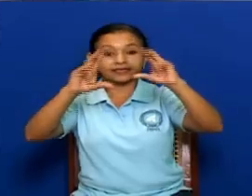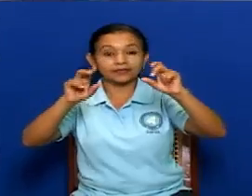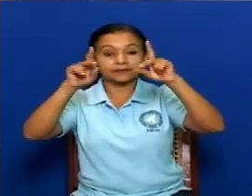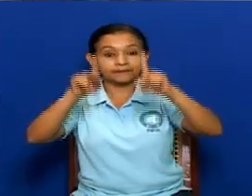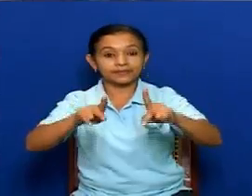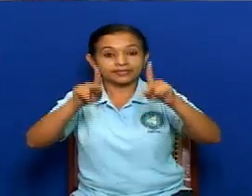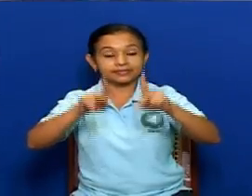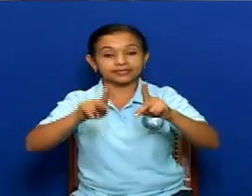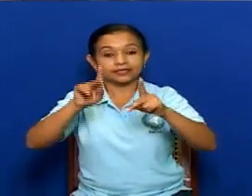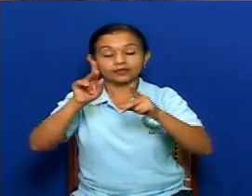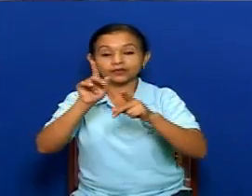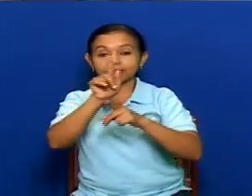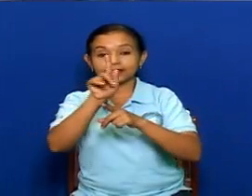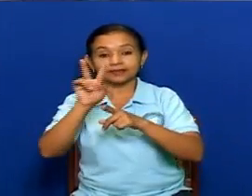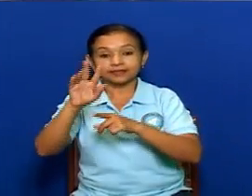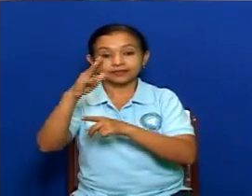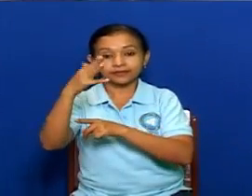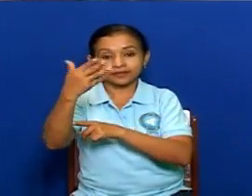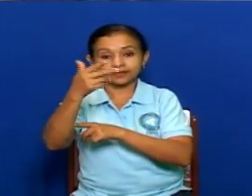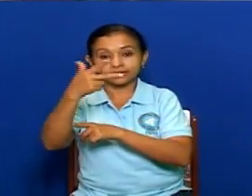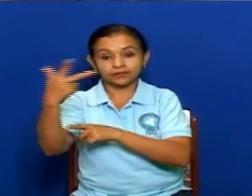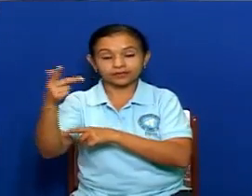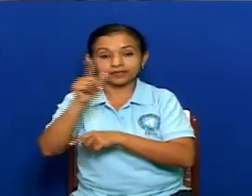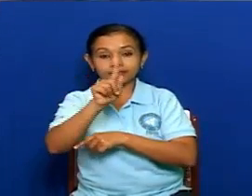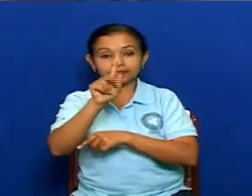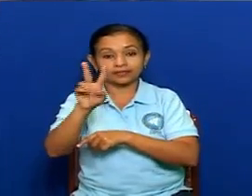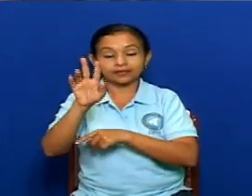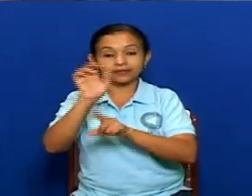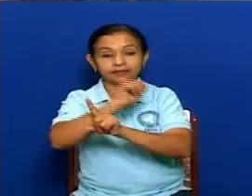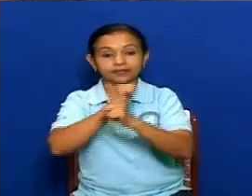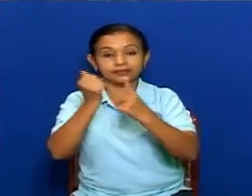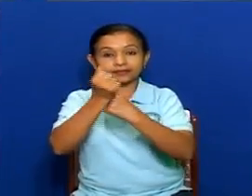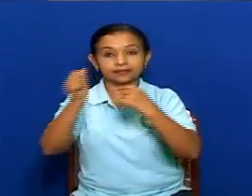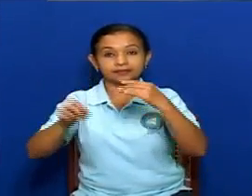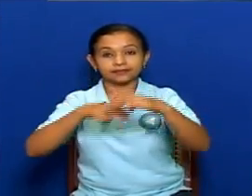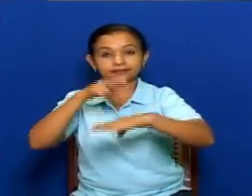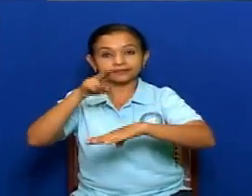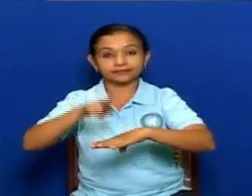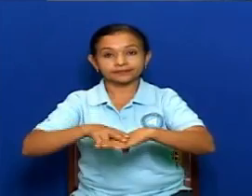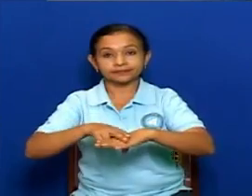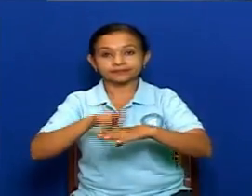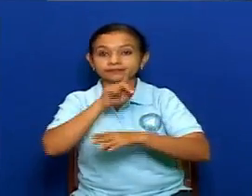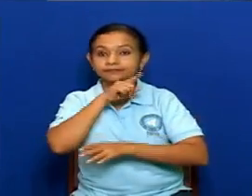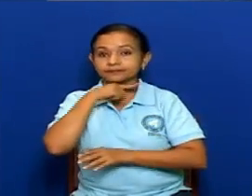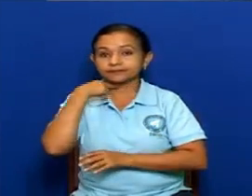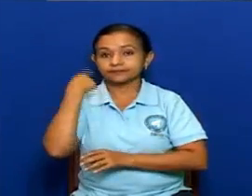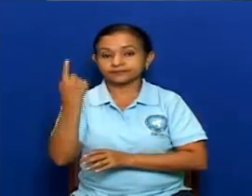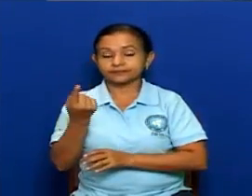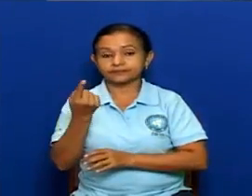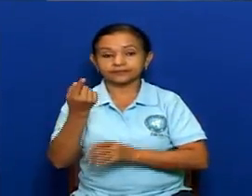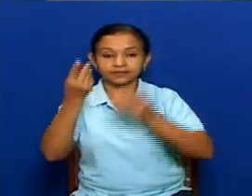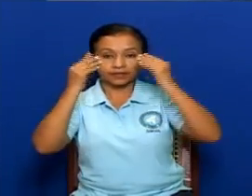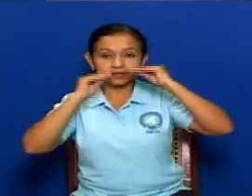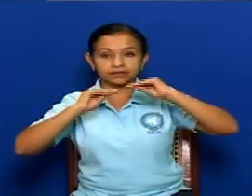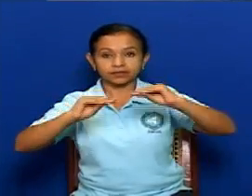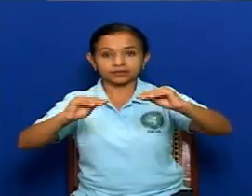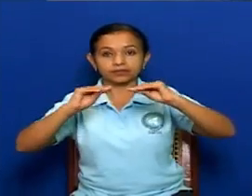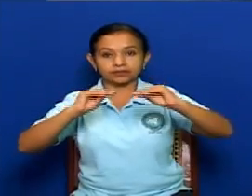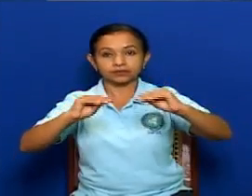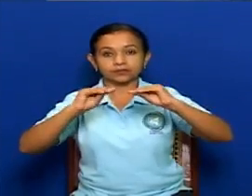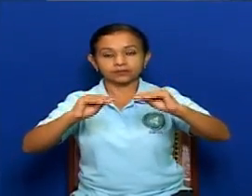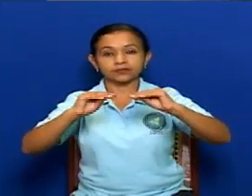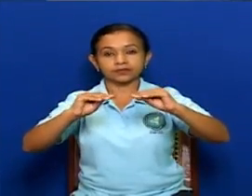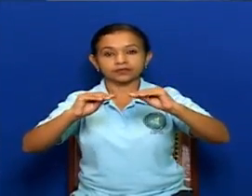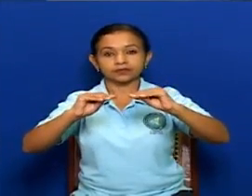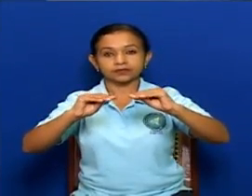Canal 98, el canal de la Asamblea Nacional. Efectivamente, los programas de educación